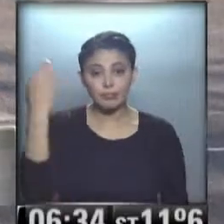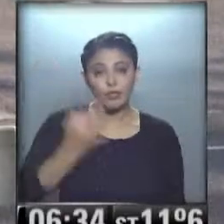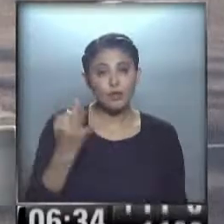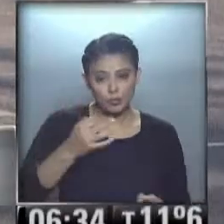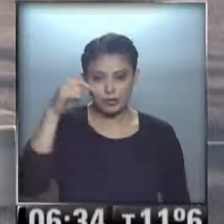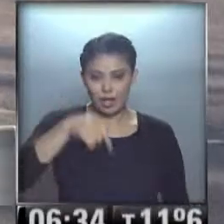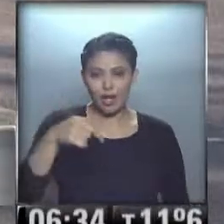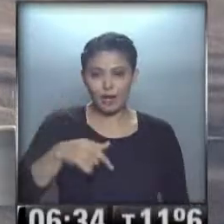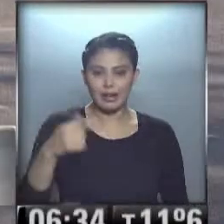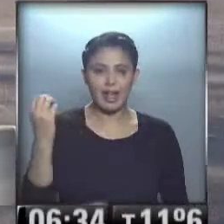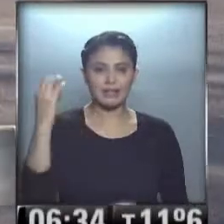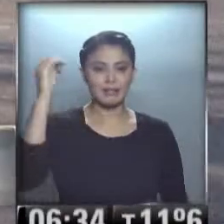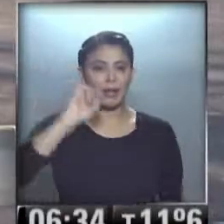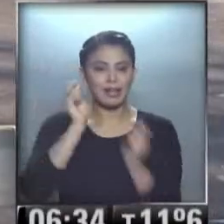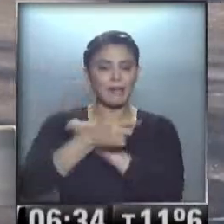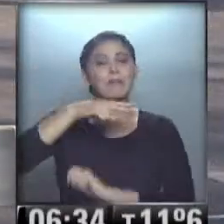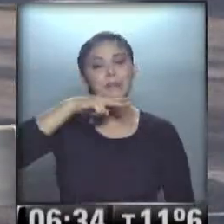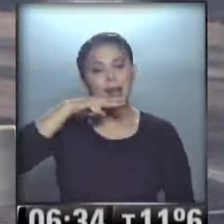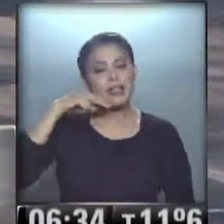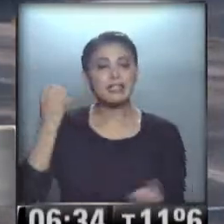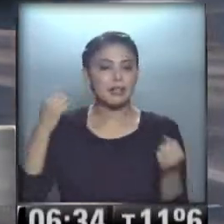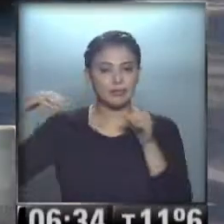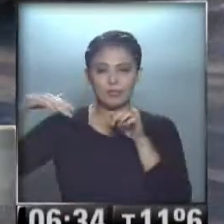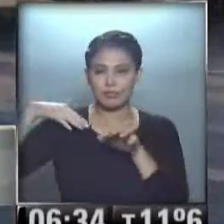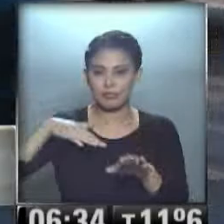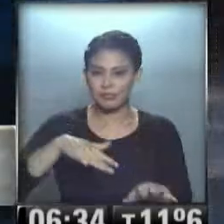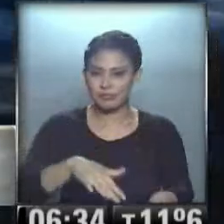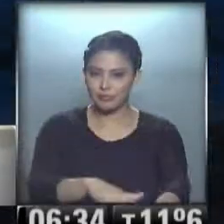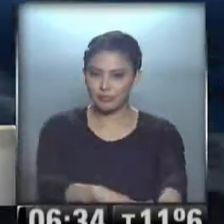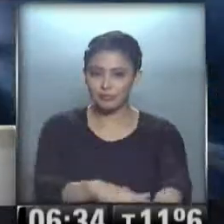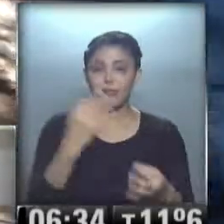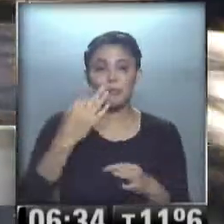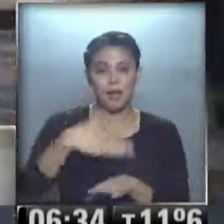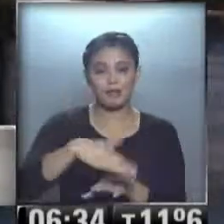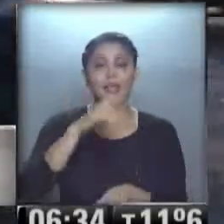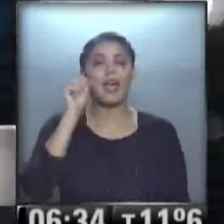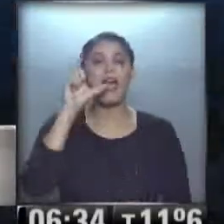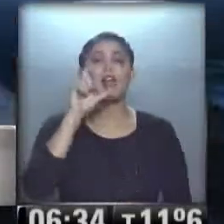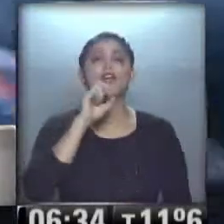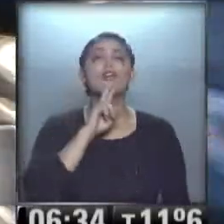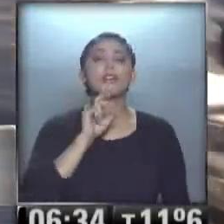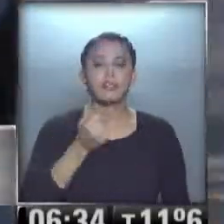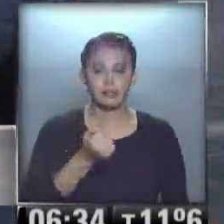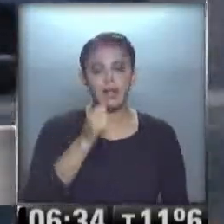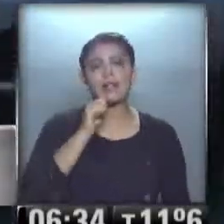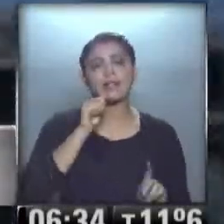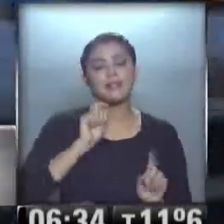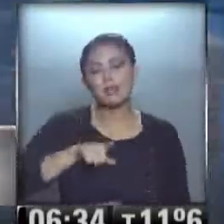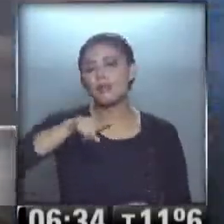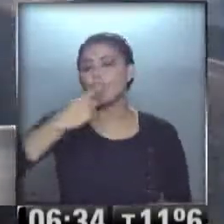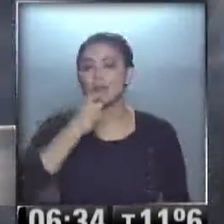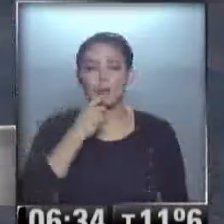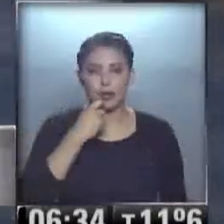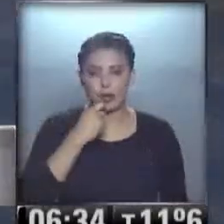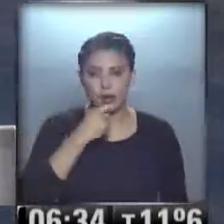instante, semáforo rojo a verde y ya transitan los vehículos en esta avenida, en Figueroa Alcorta, y lo mismo ocurre en el resto, por ejemplo,